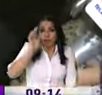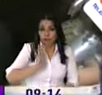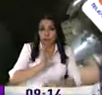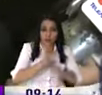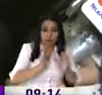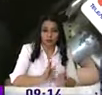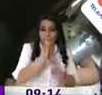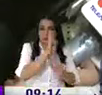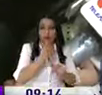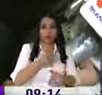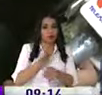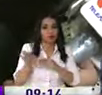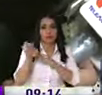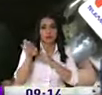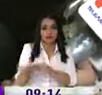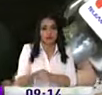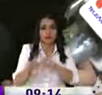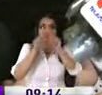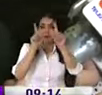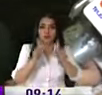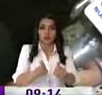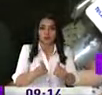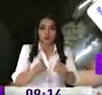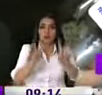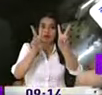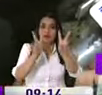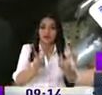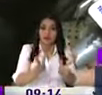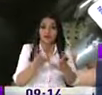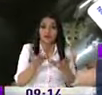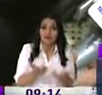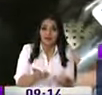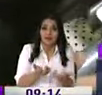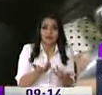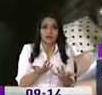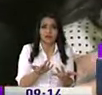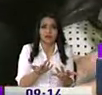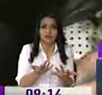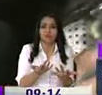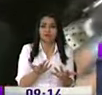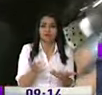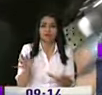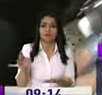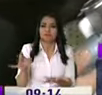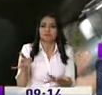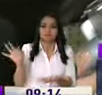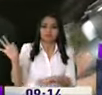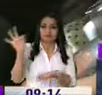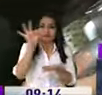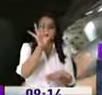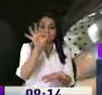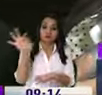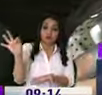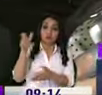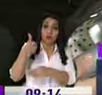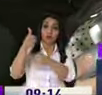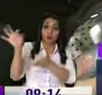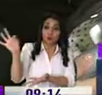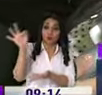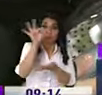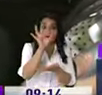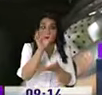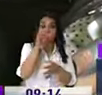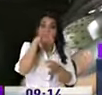yo no respaldaré la pregunta donde se pretende buscar la mal llamada o dejar sin vigencia la mal llamada